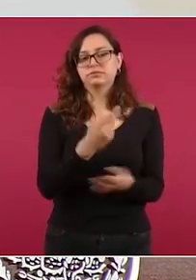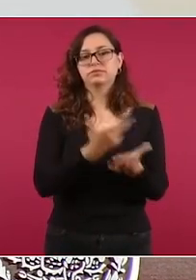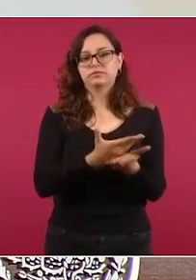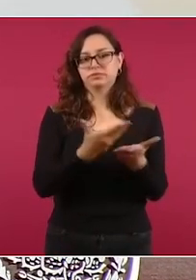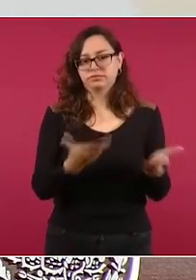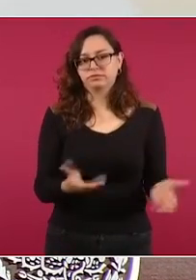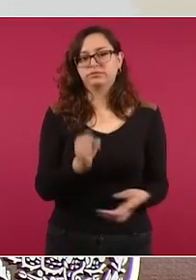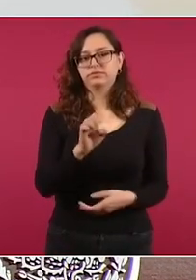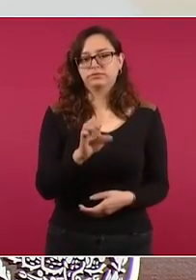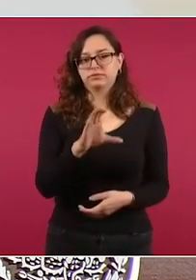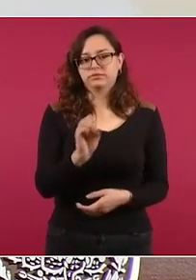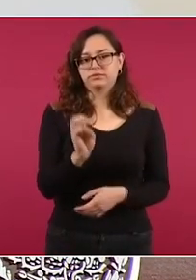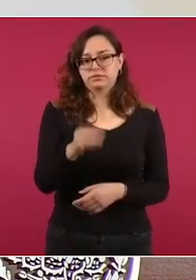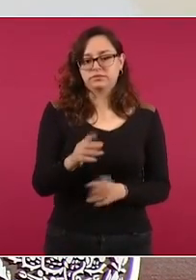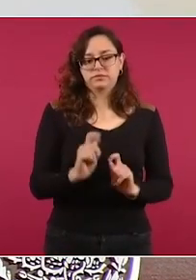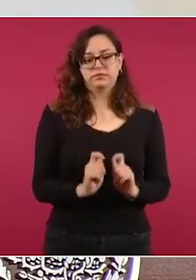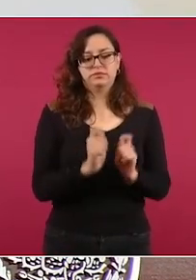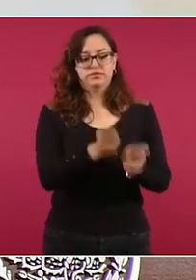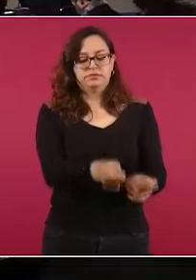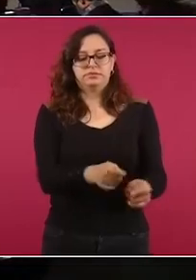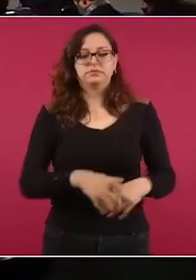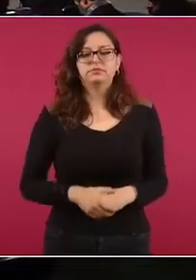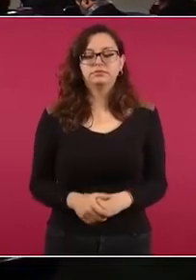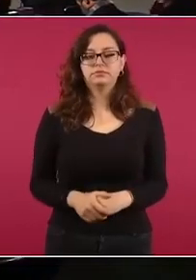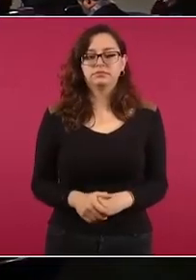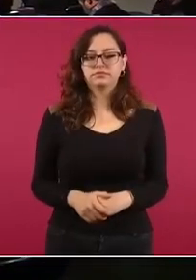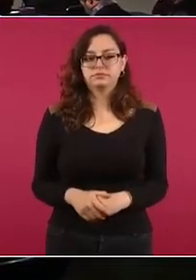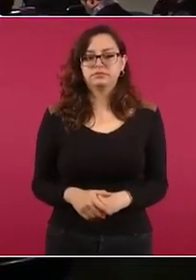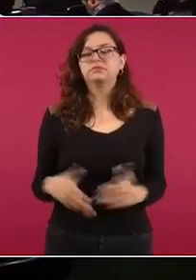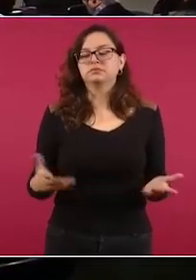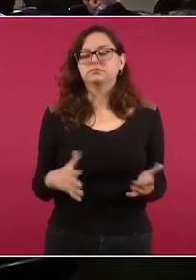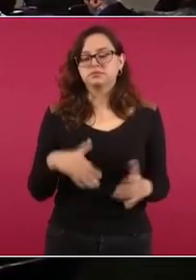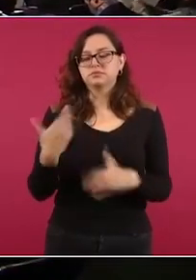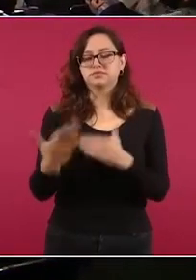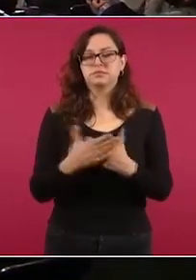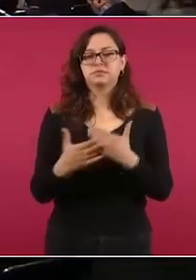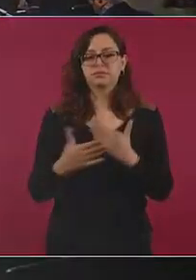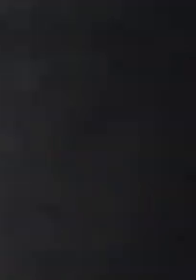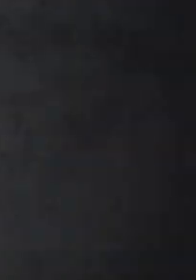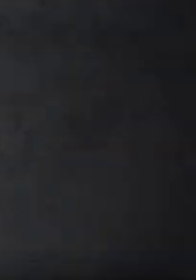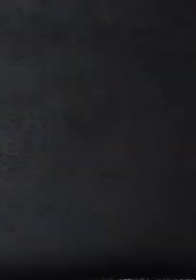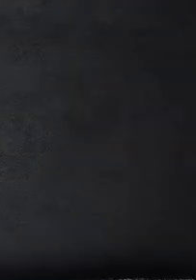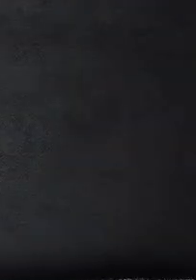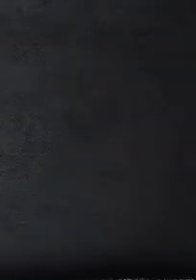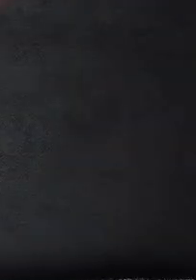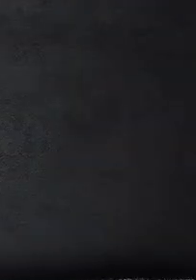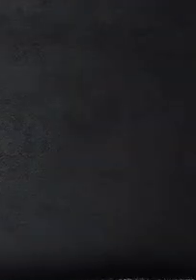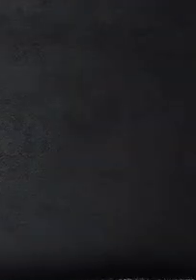su historia pública. Muy bien.